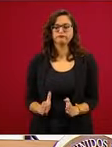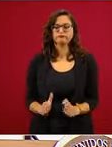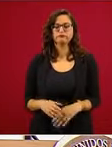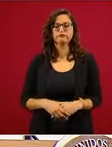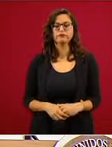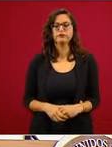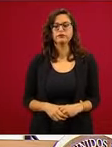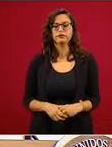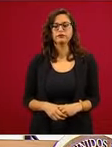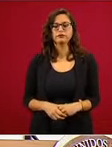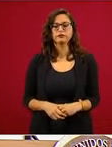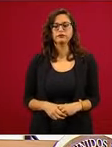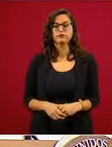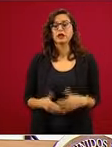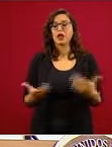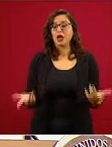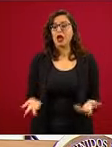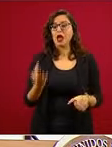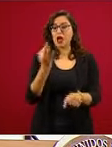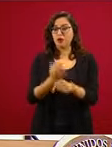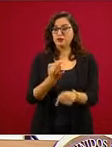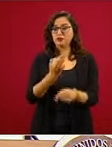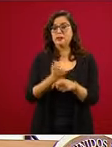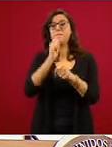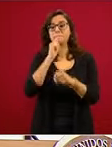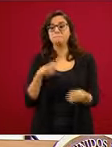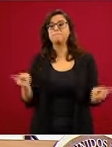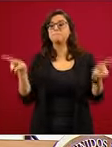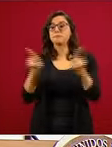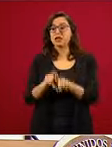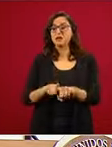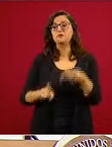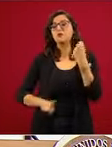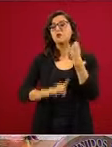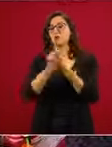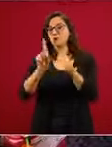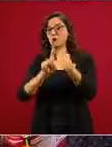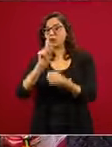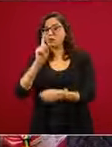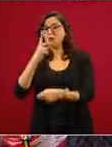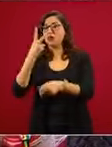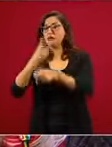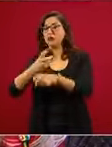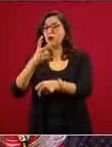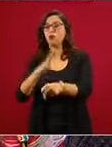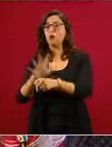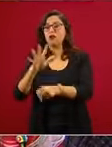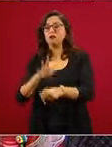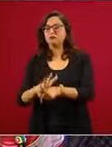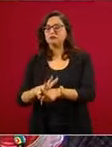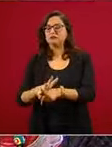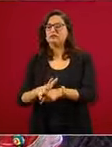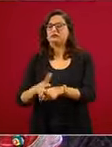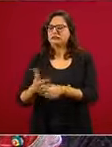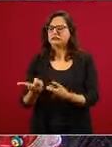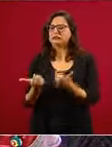Estamos enfrentando la crisis económica provocada por la pandemia con una fórmula